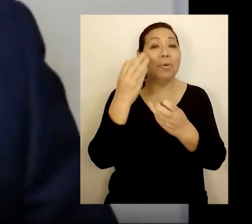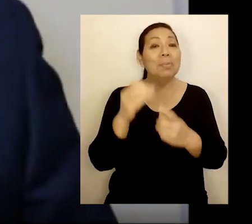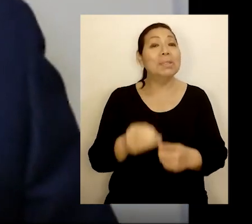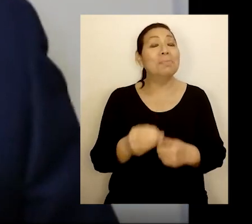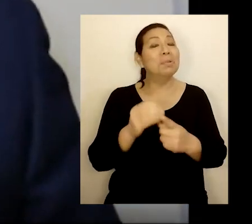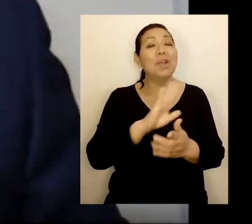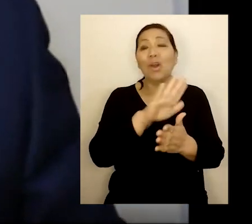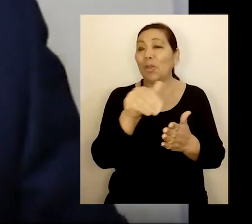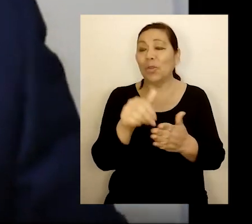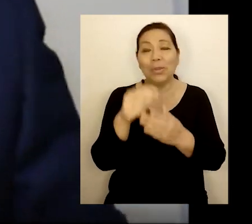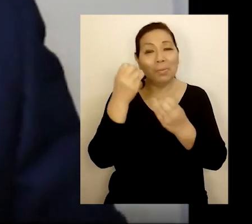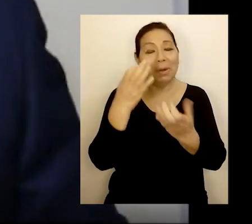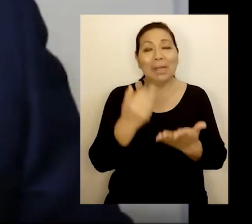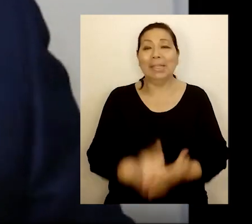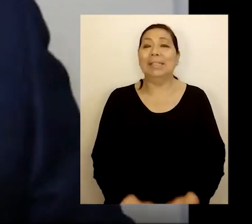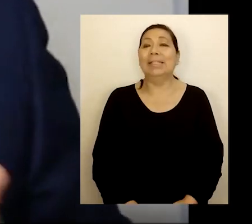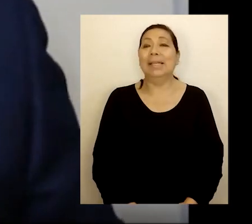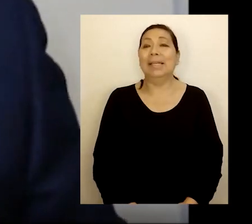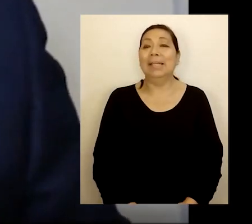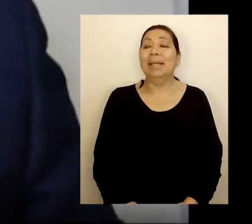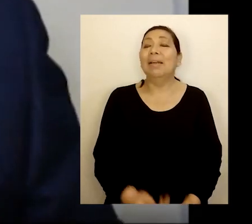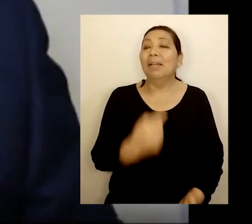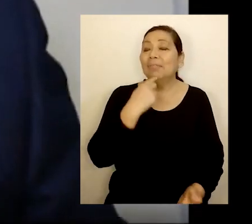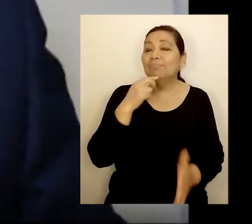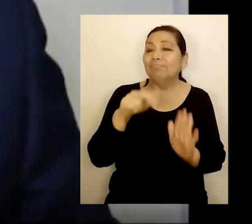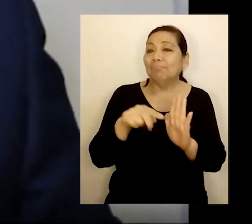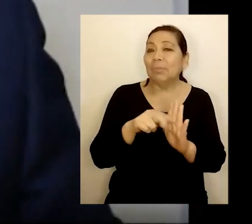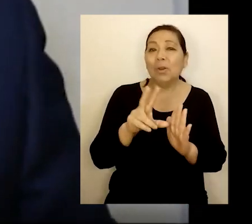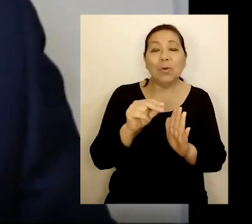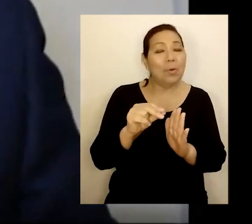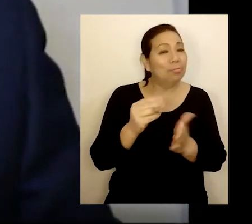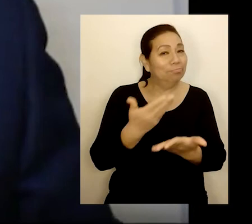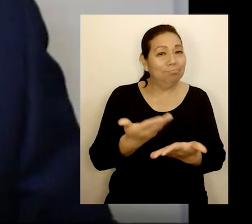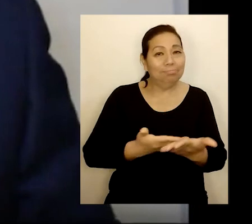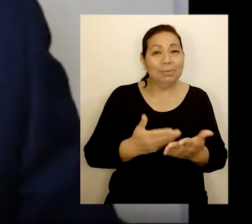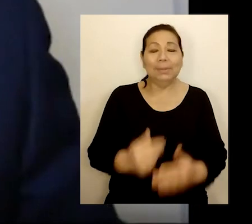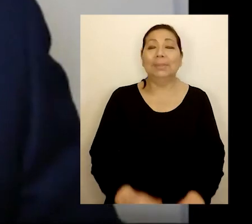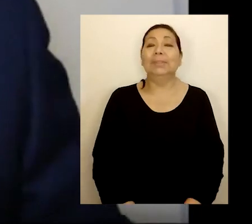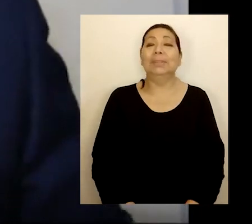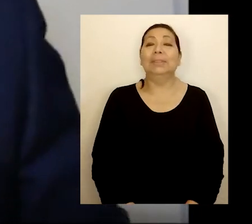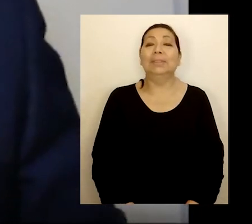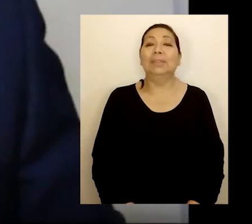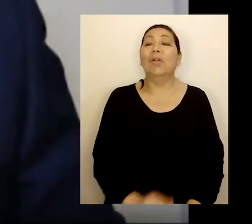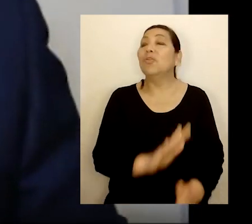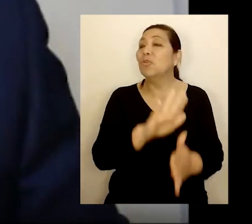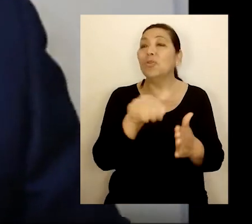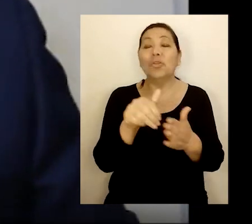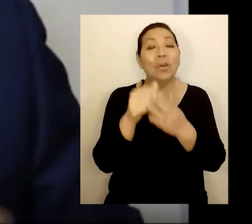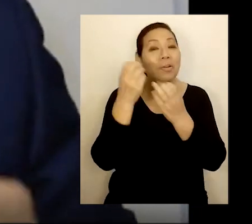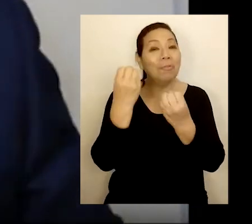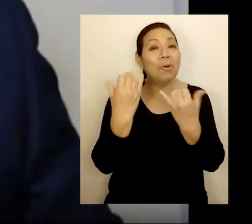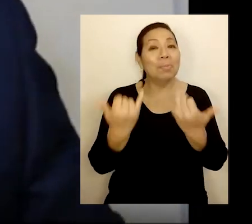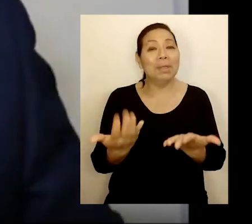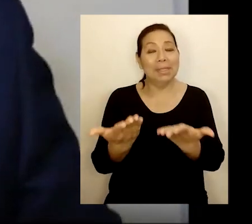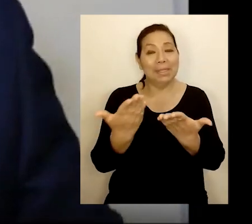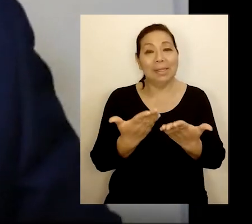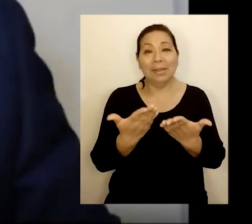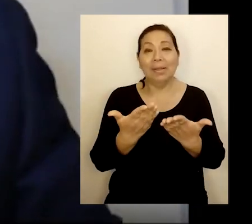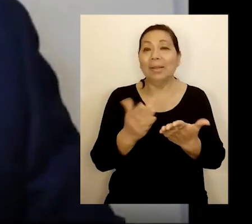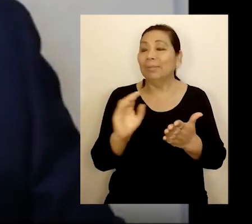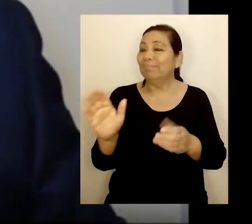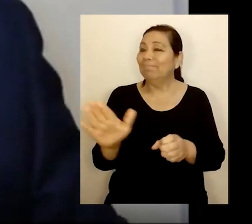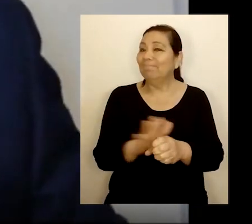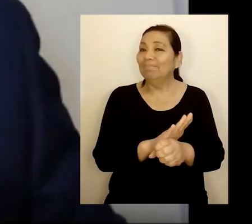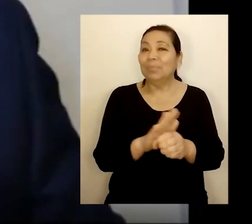periciales. Todo informe pericial de parte tiene parcialidad de origen, más no parcialidad disposicional. Todos los informes en este caso son